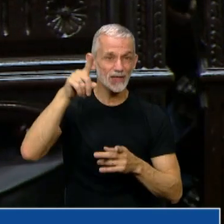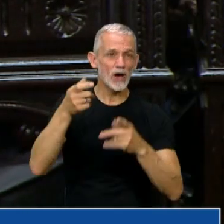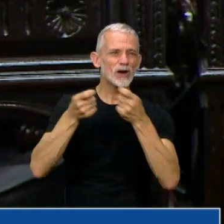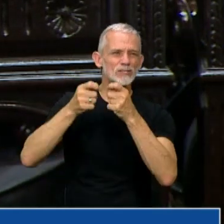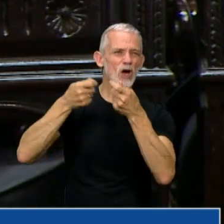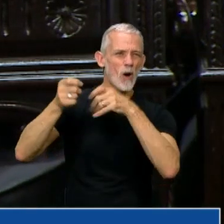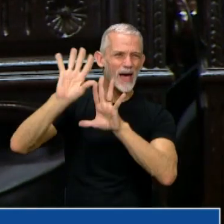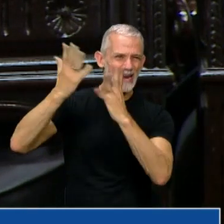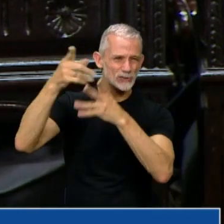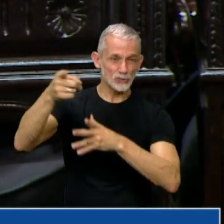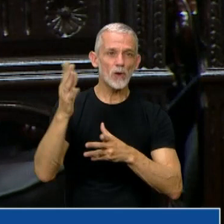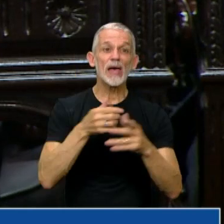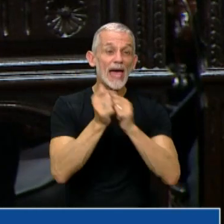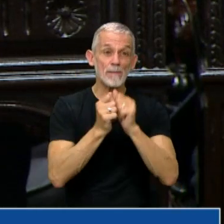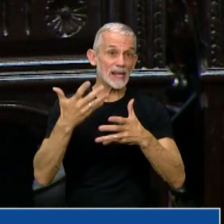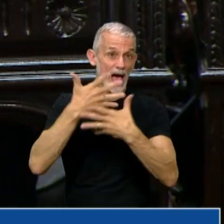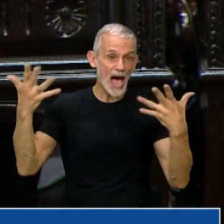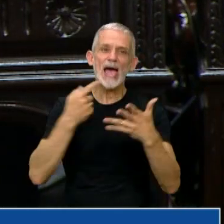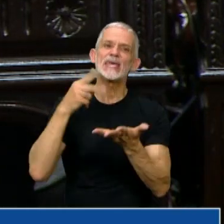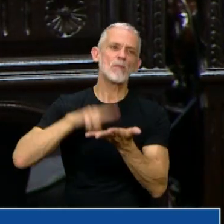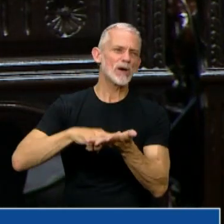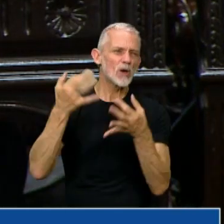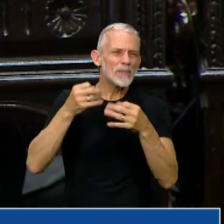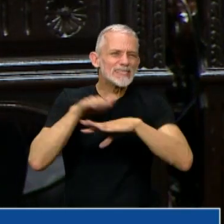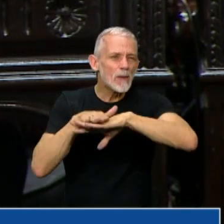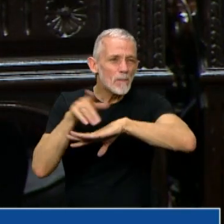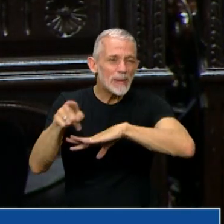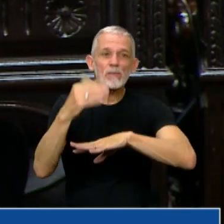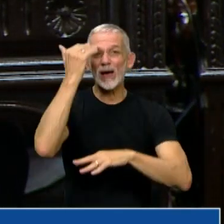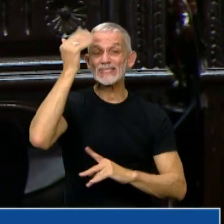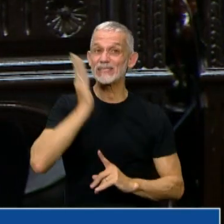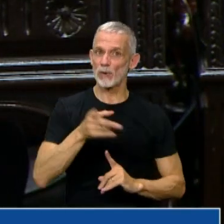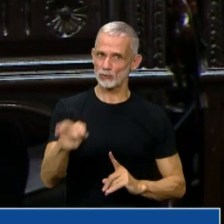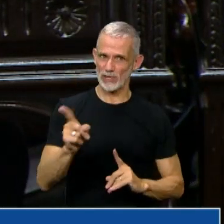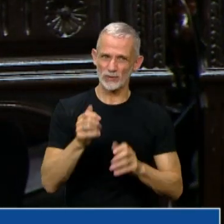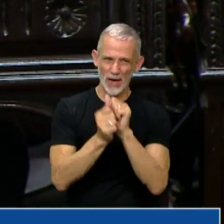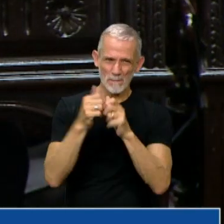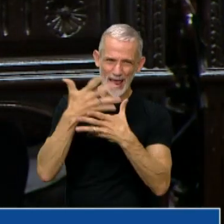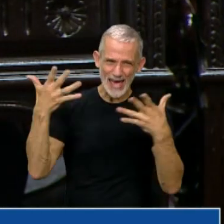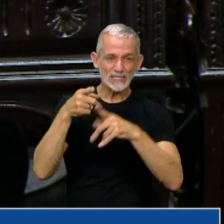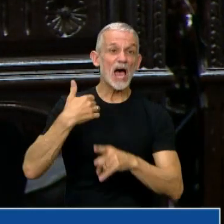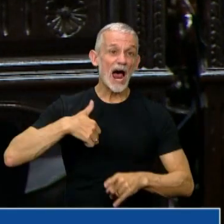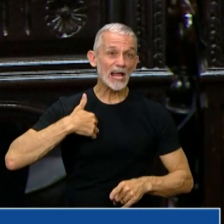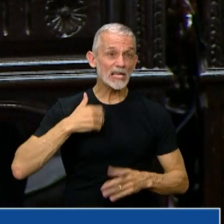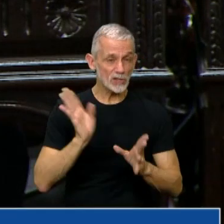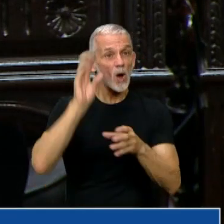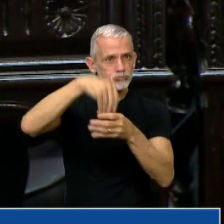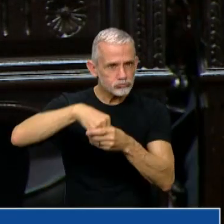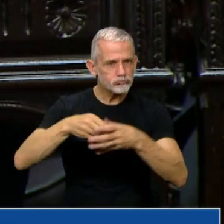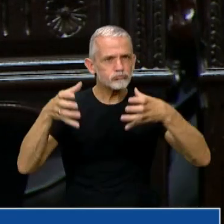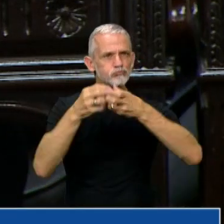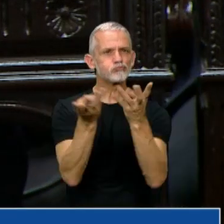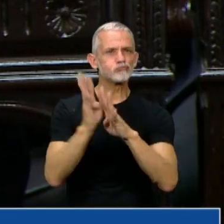que las grandes empresas estén sujetas a un tipo impositivo mínimo del 15%. Argentina ha